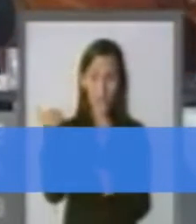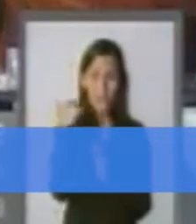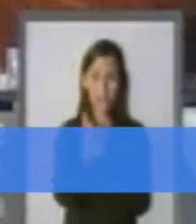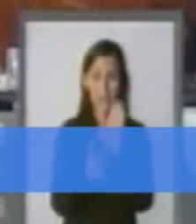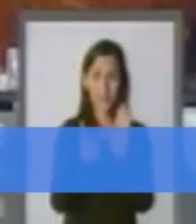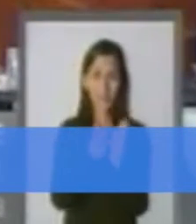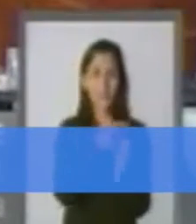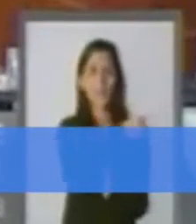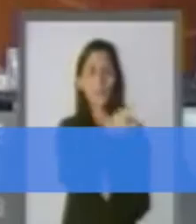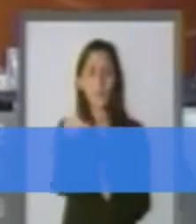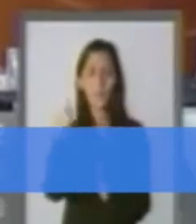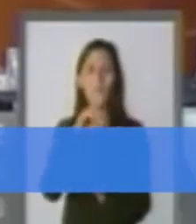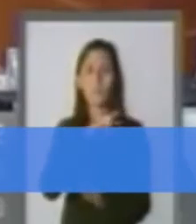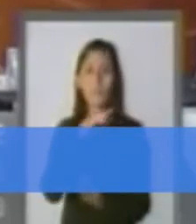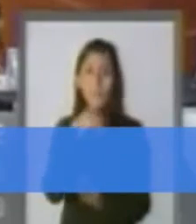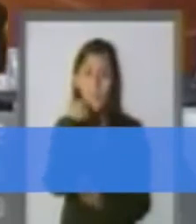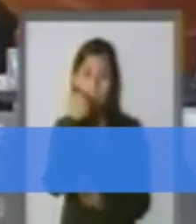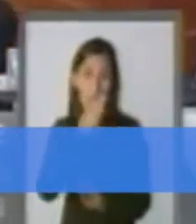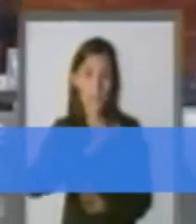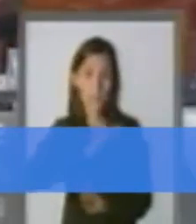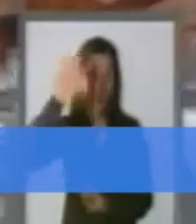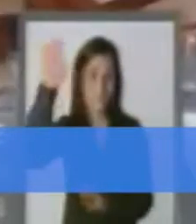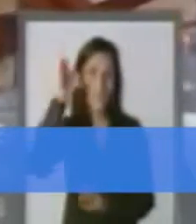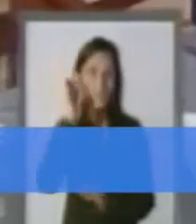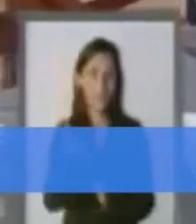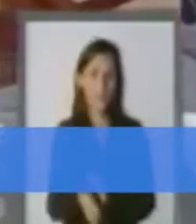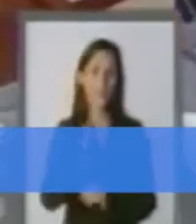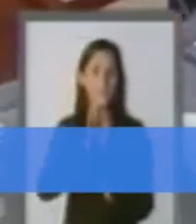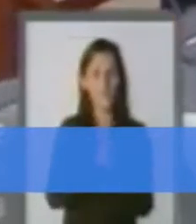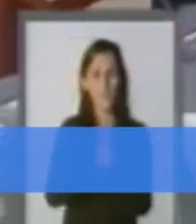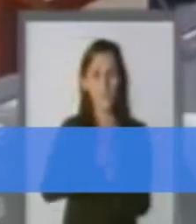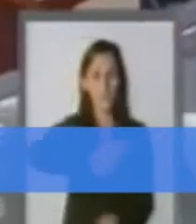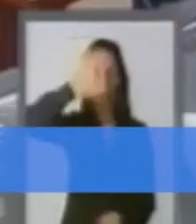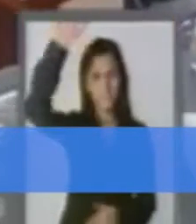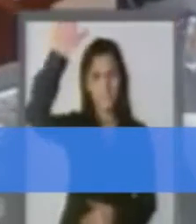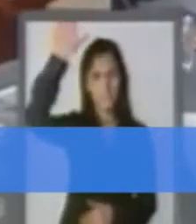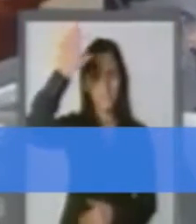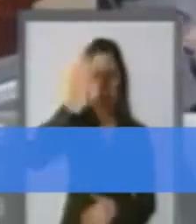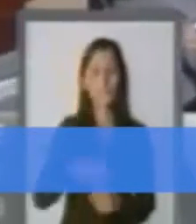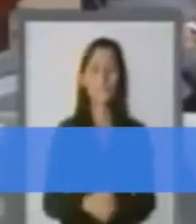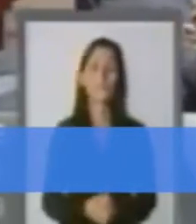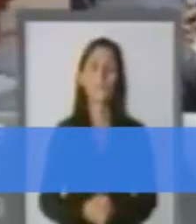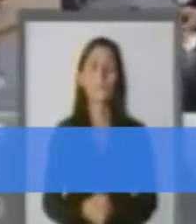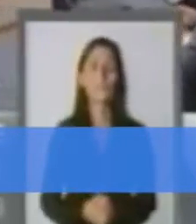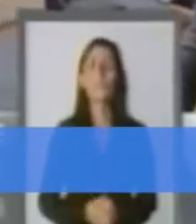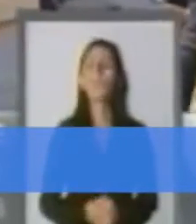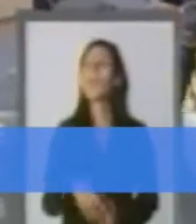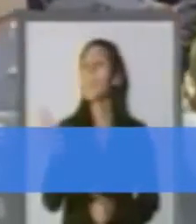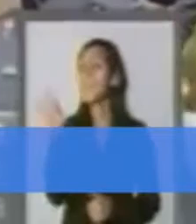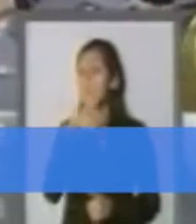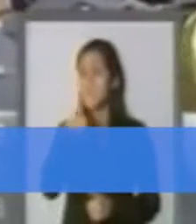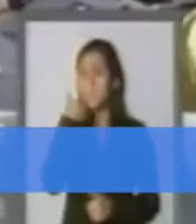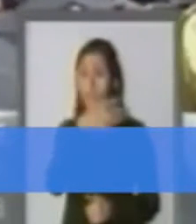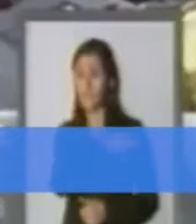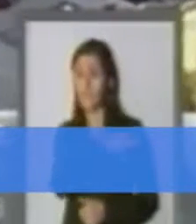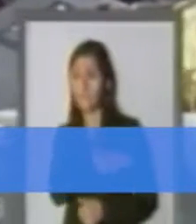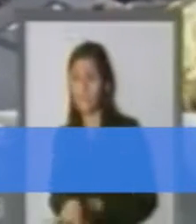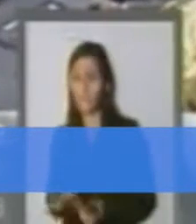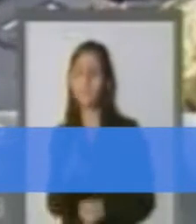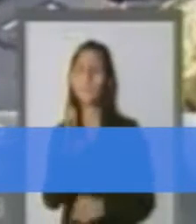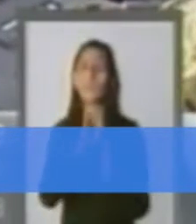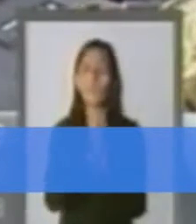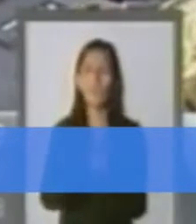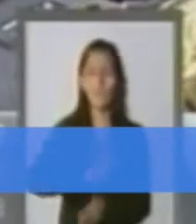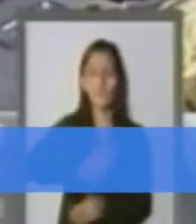México ocupamos el último lugar entre los 34 miembros de la OCDE. Es un nada